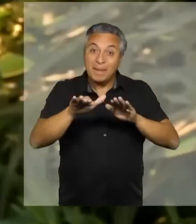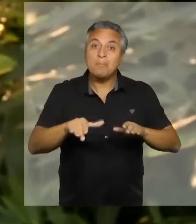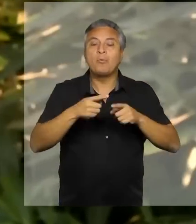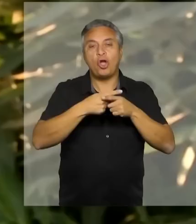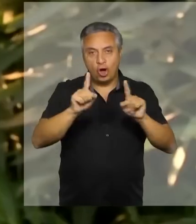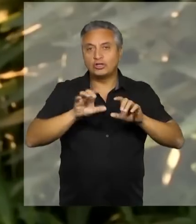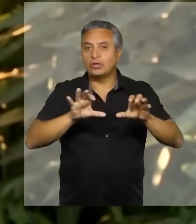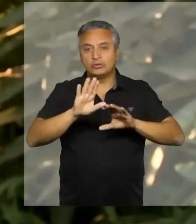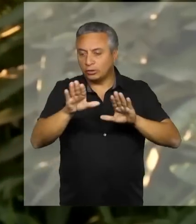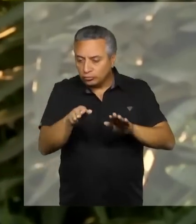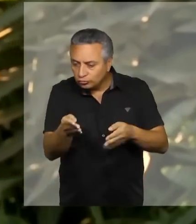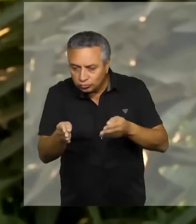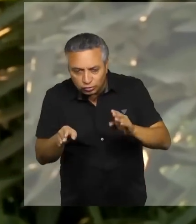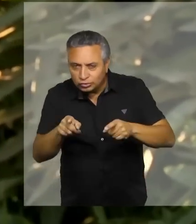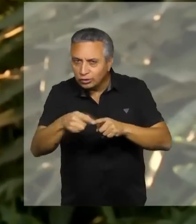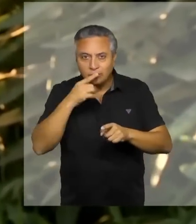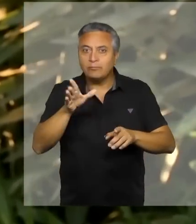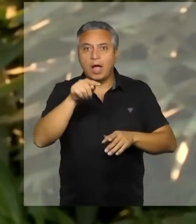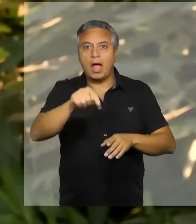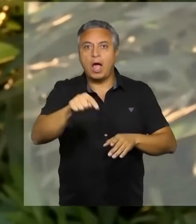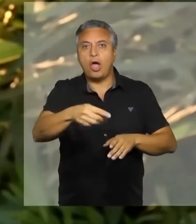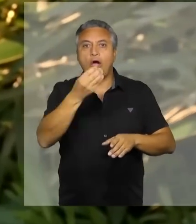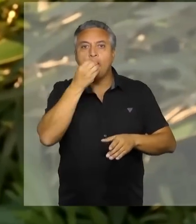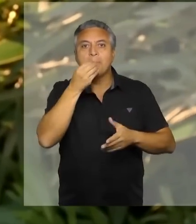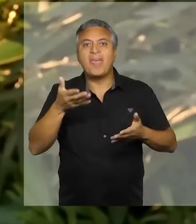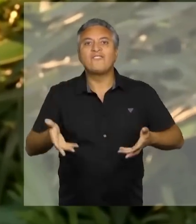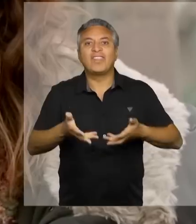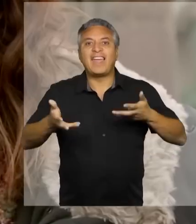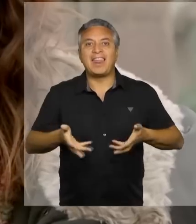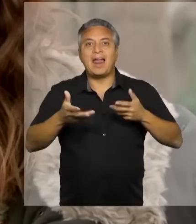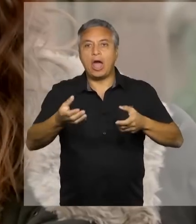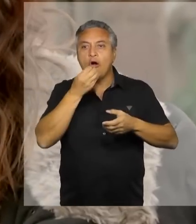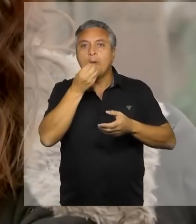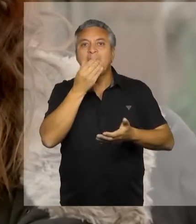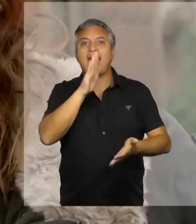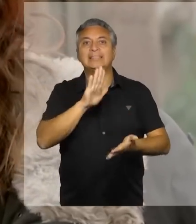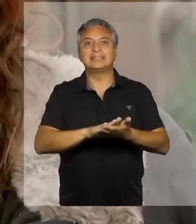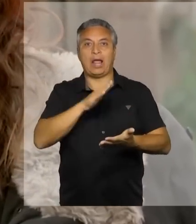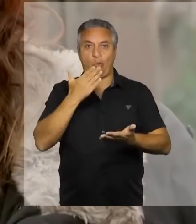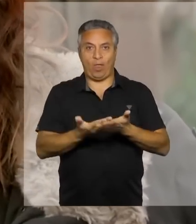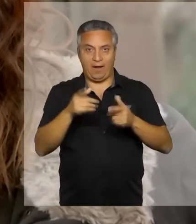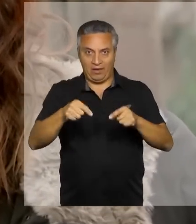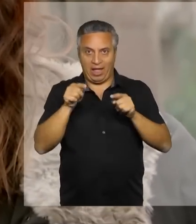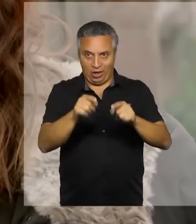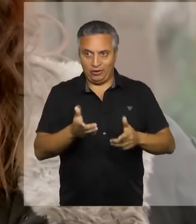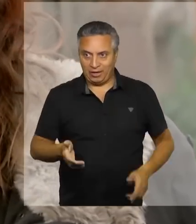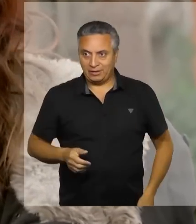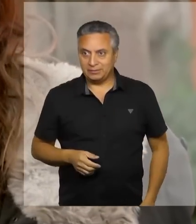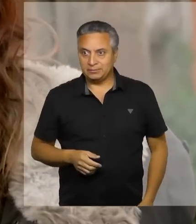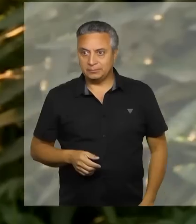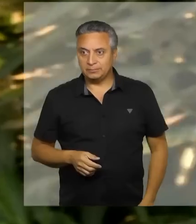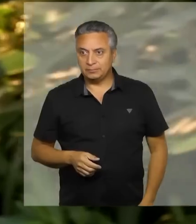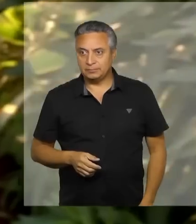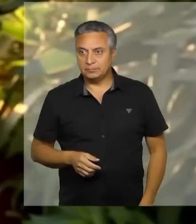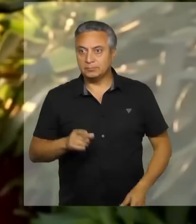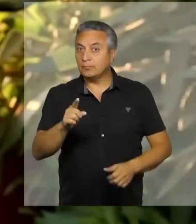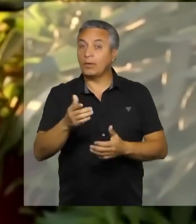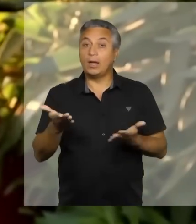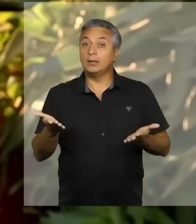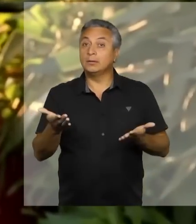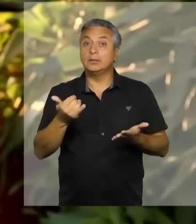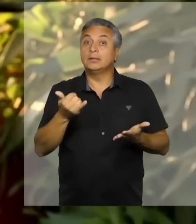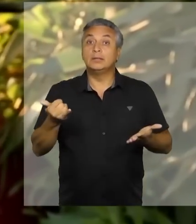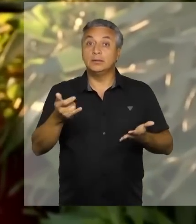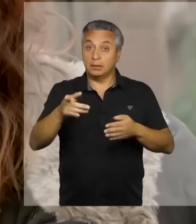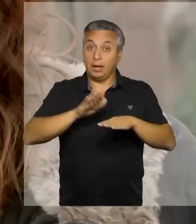hay costillitas, ahora hay comida vegetariana, comida saludable. ¿Me entiendes? Ya. ¿Y? ¿Me das